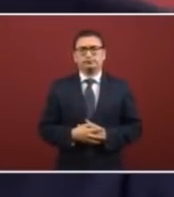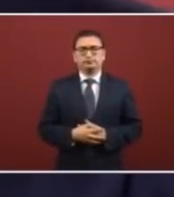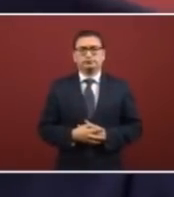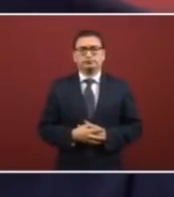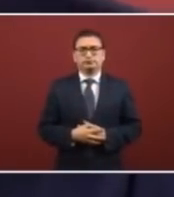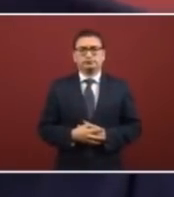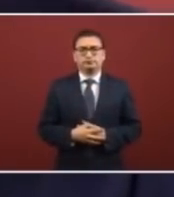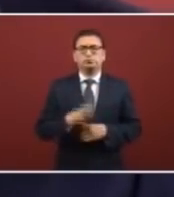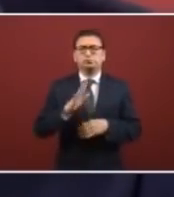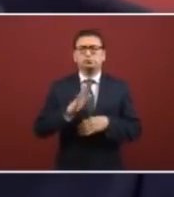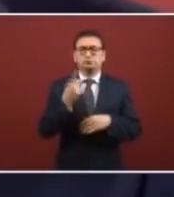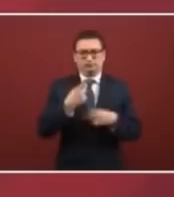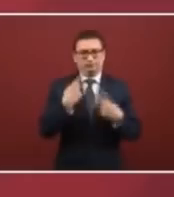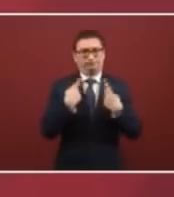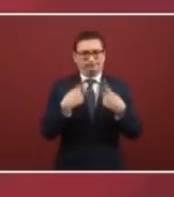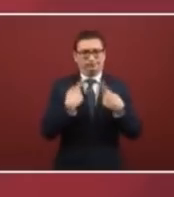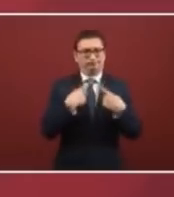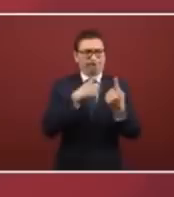los censos